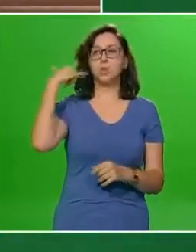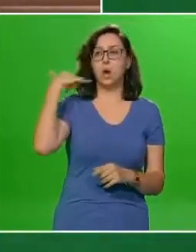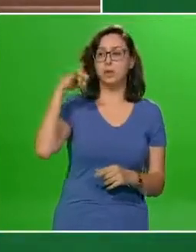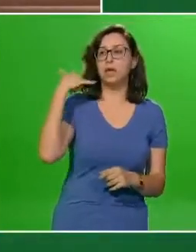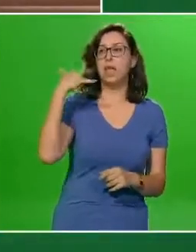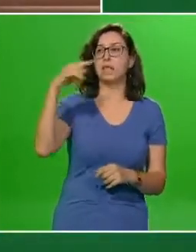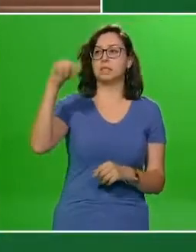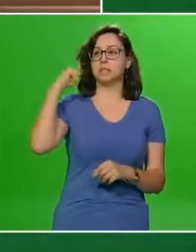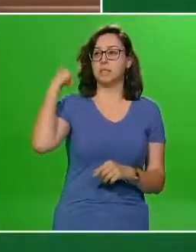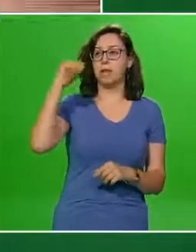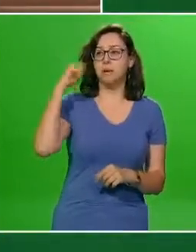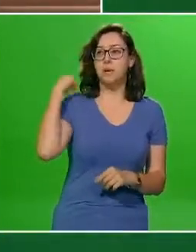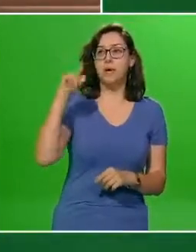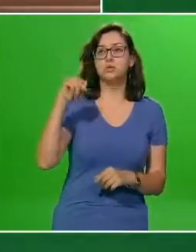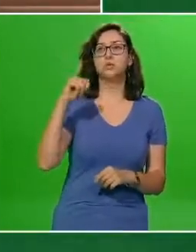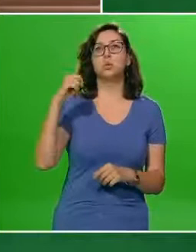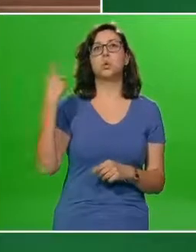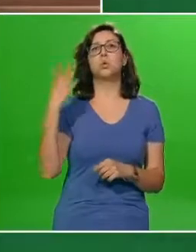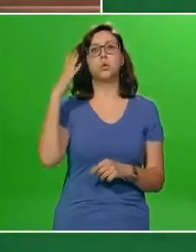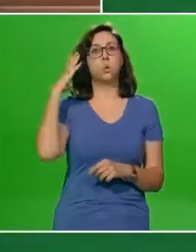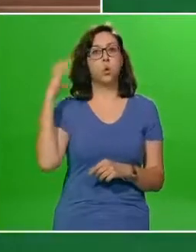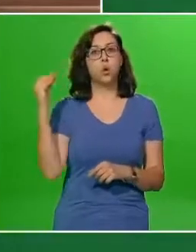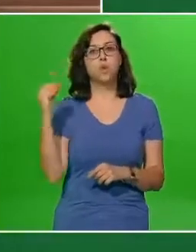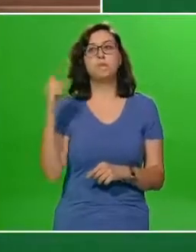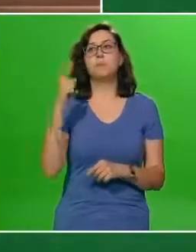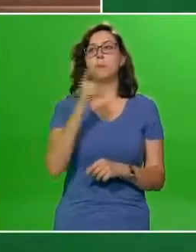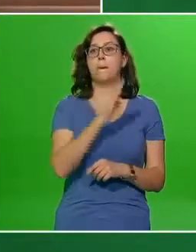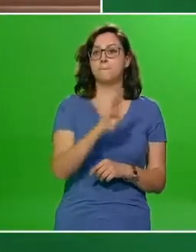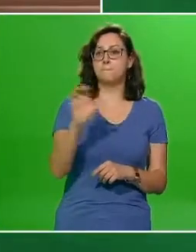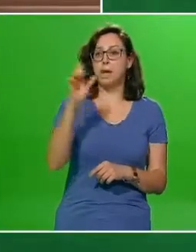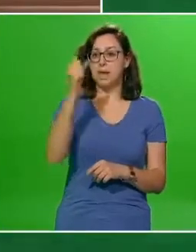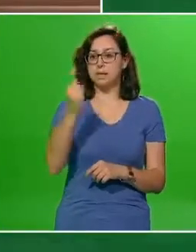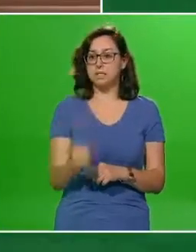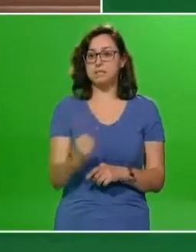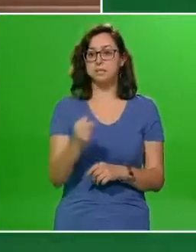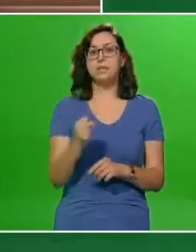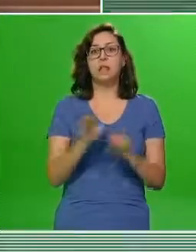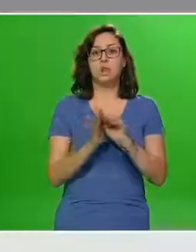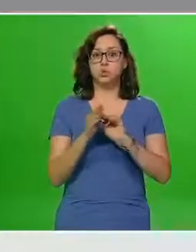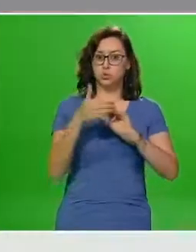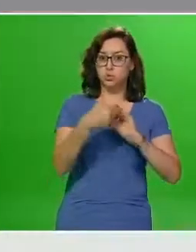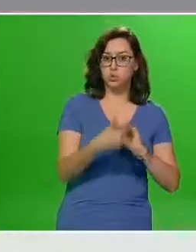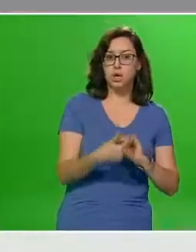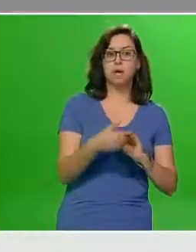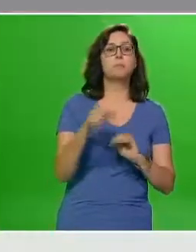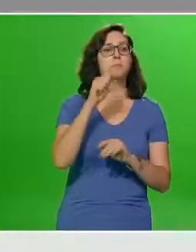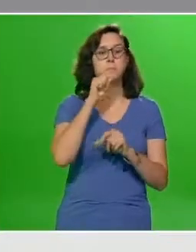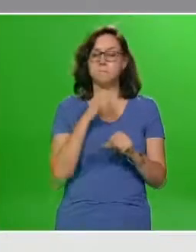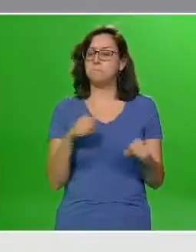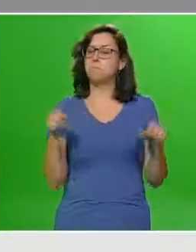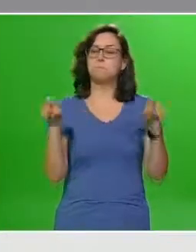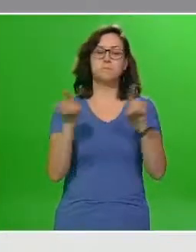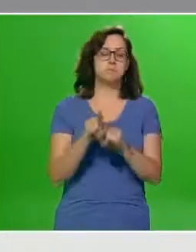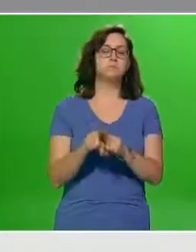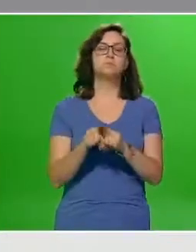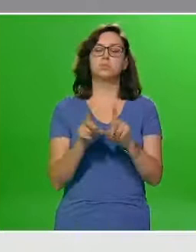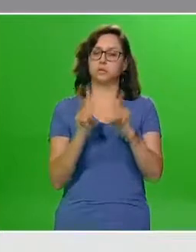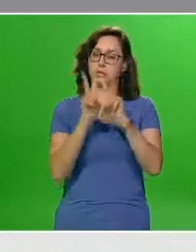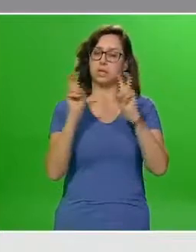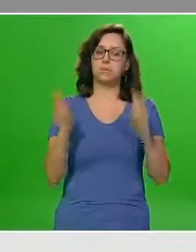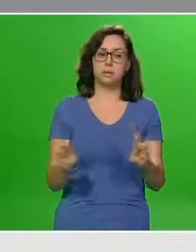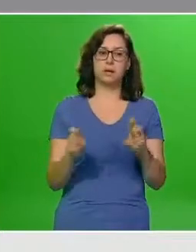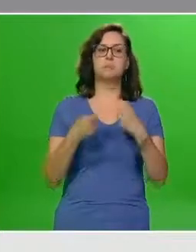Tabasco, también en Colima, en Baja California Sur, específicamente en Los Cabos, también en este mismo fenómeno